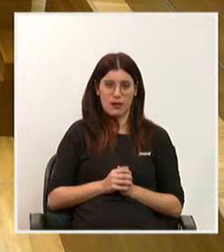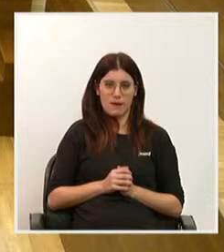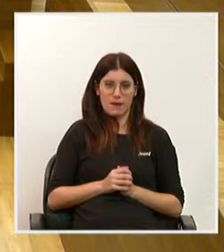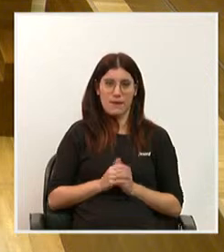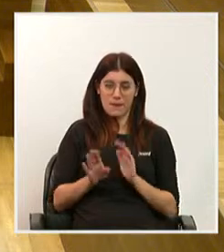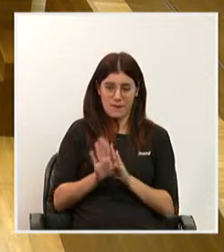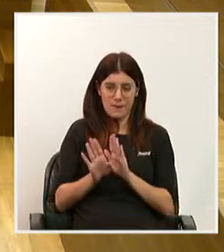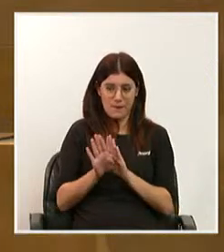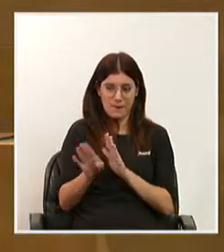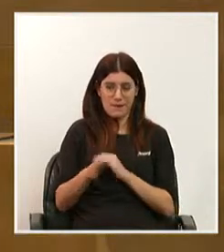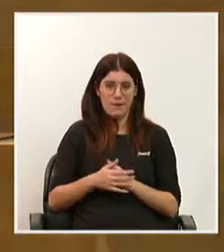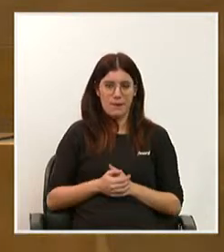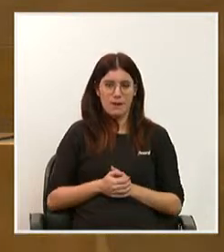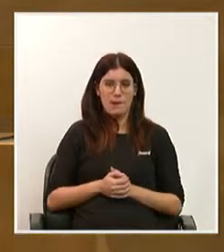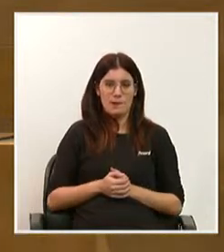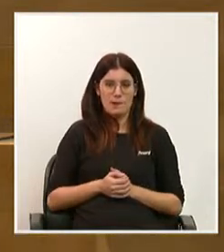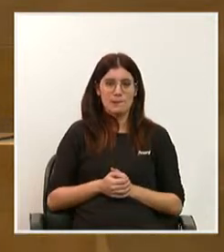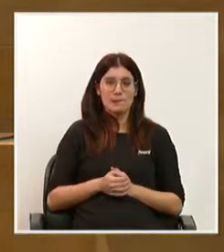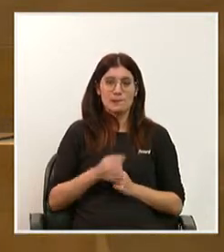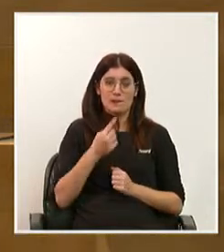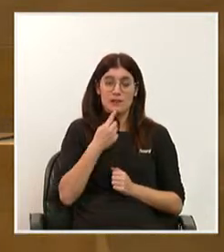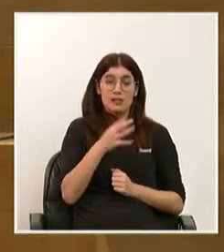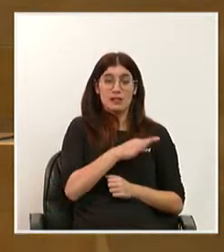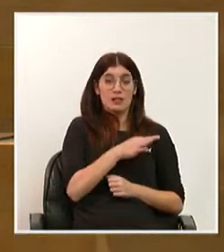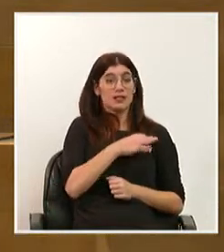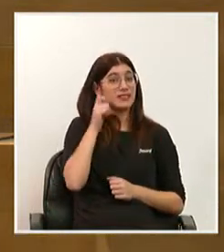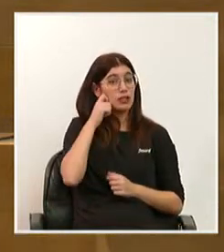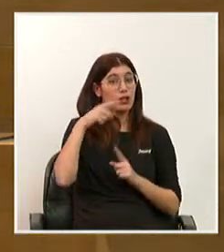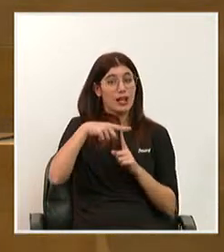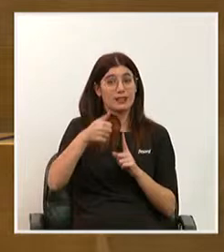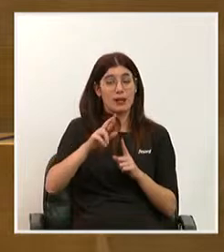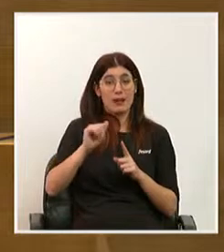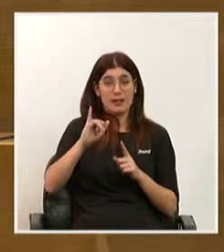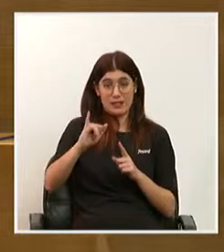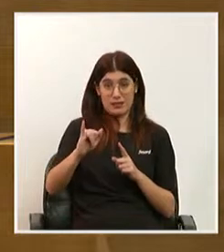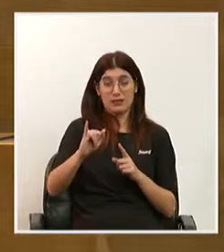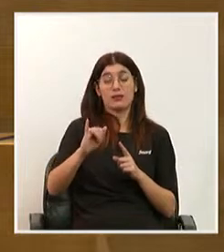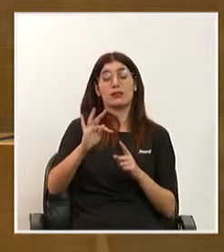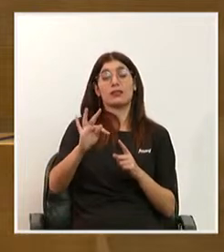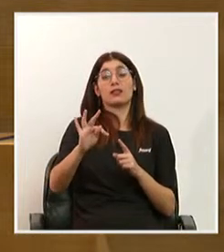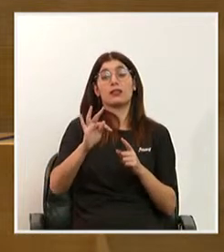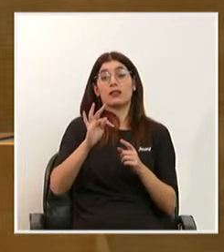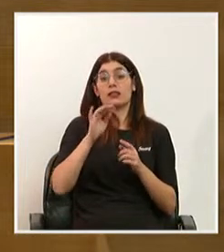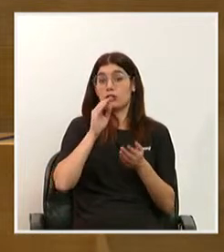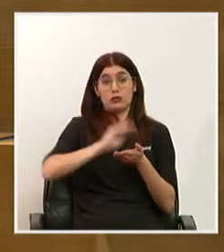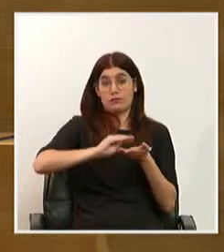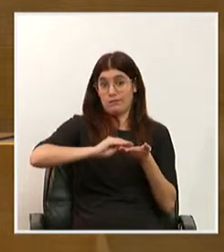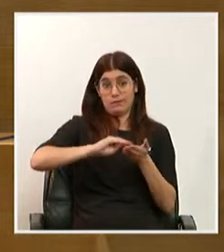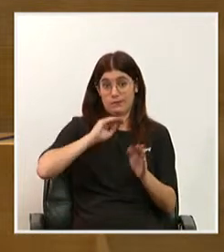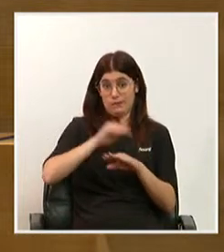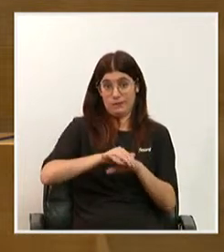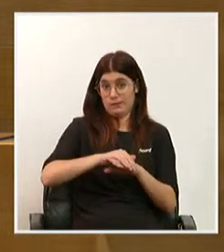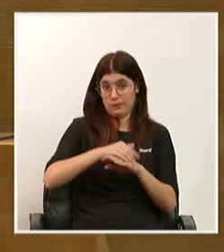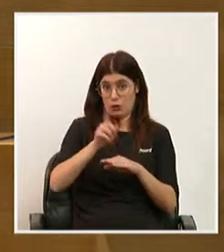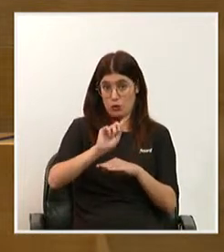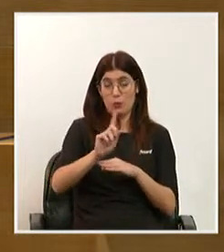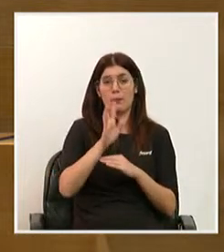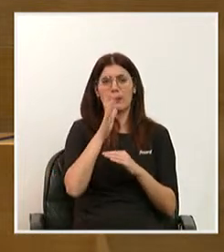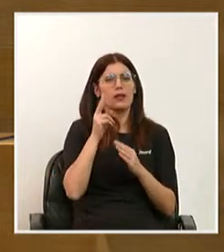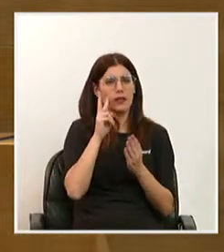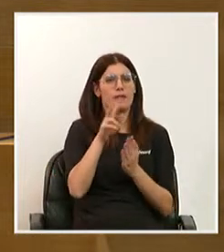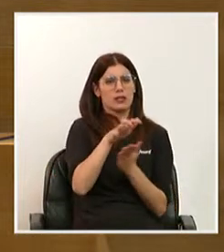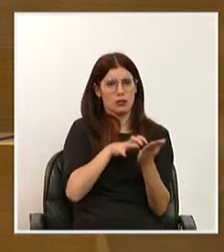continúe señora gasco la señora tamarit incumpliendo el procedimiento administrativo dijo que había visto el informe de la